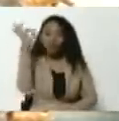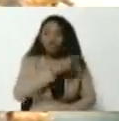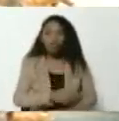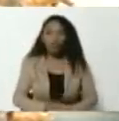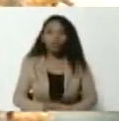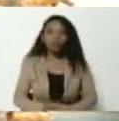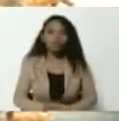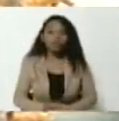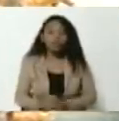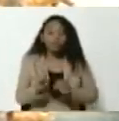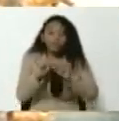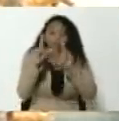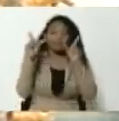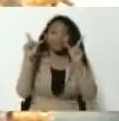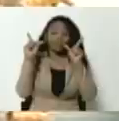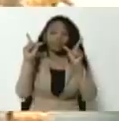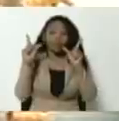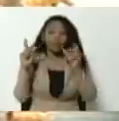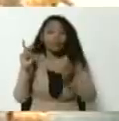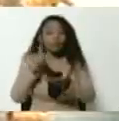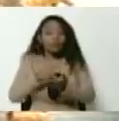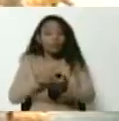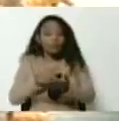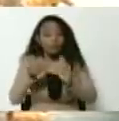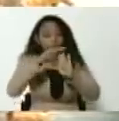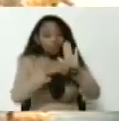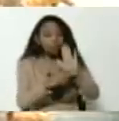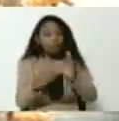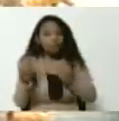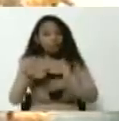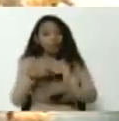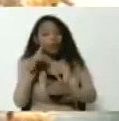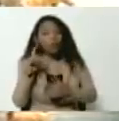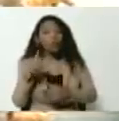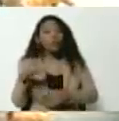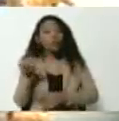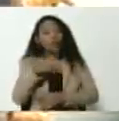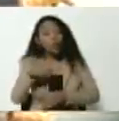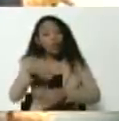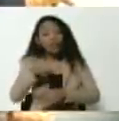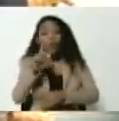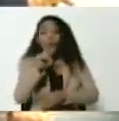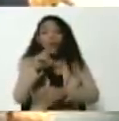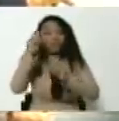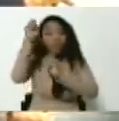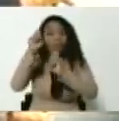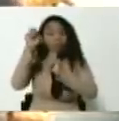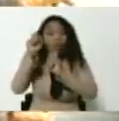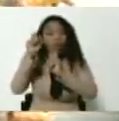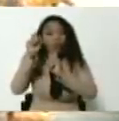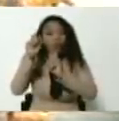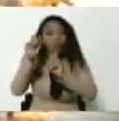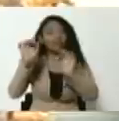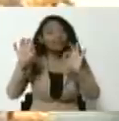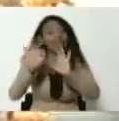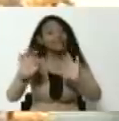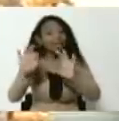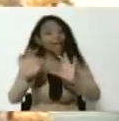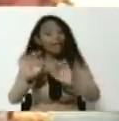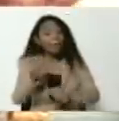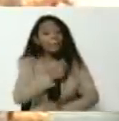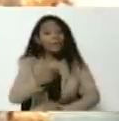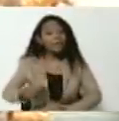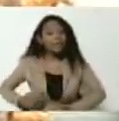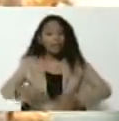Es increíble cómo han llegado a un nivel tal donde ya ni siquiera es diputado, ya ni siquiera es presidente